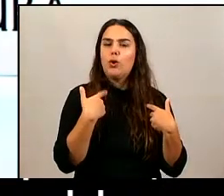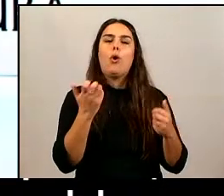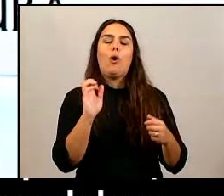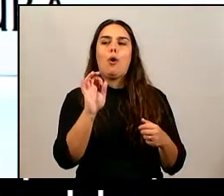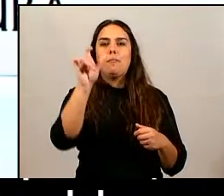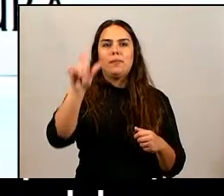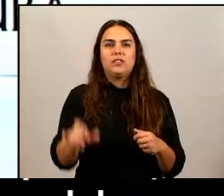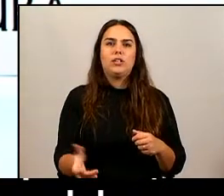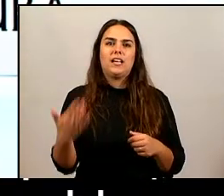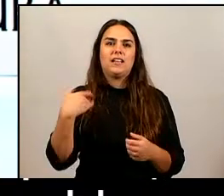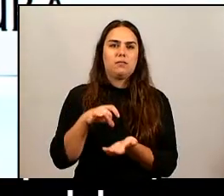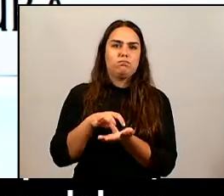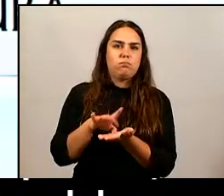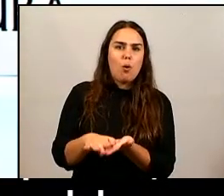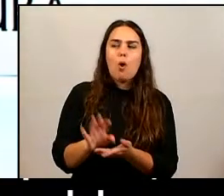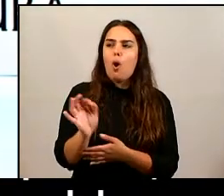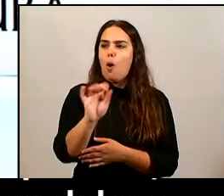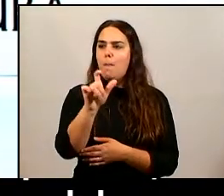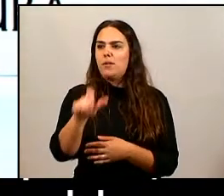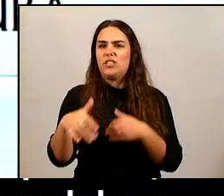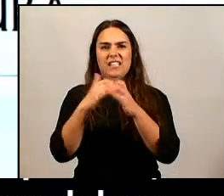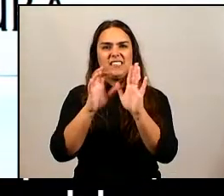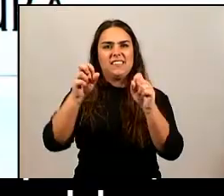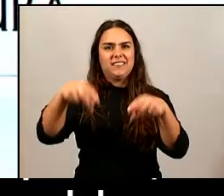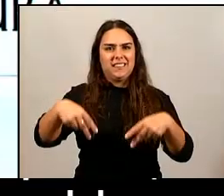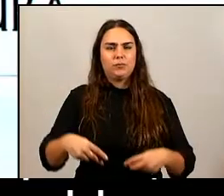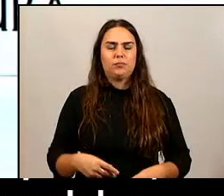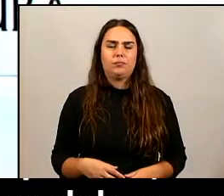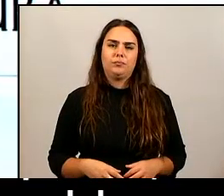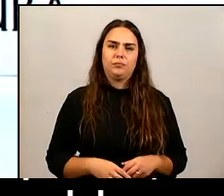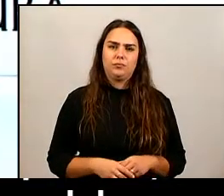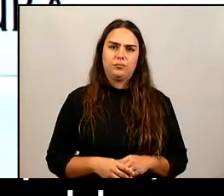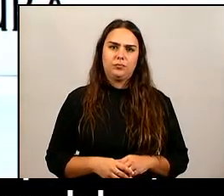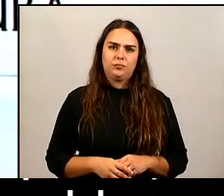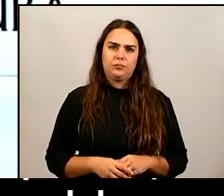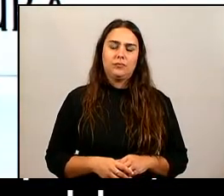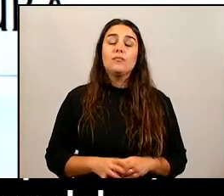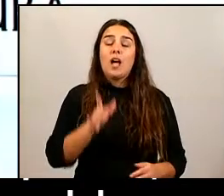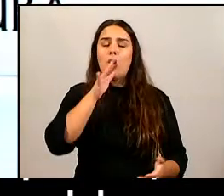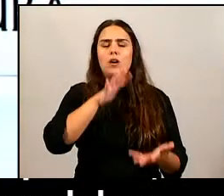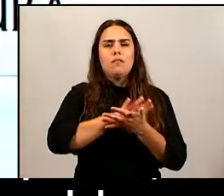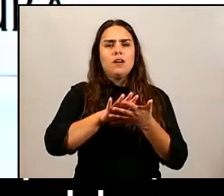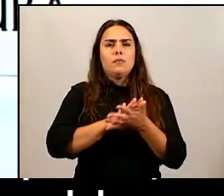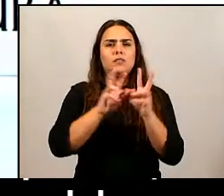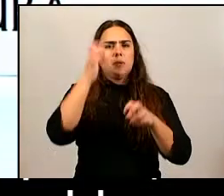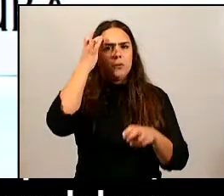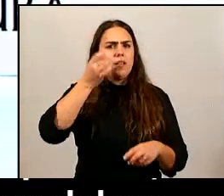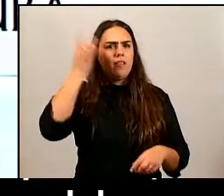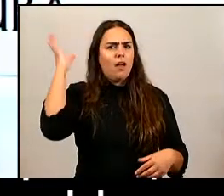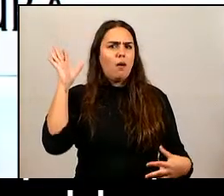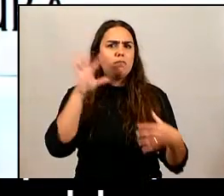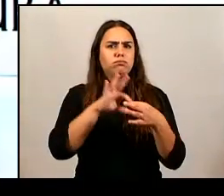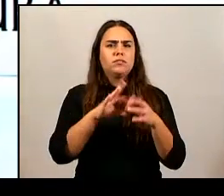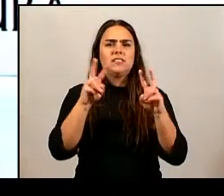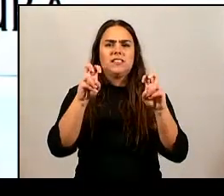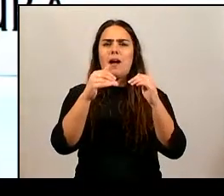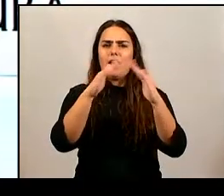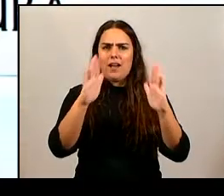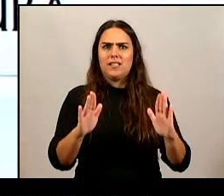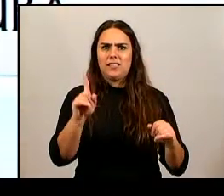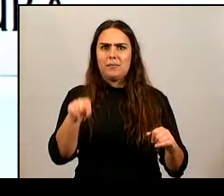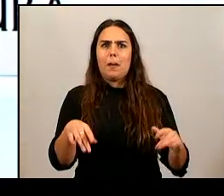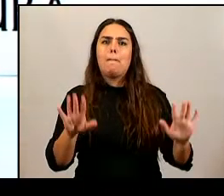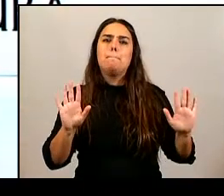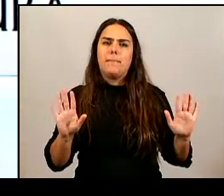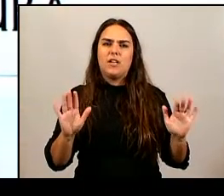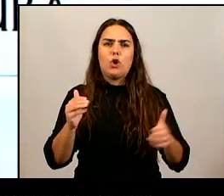sido desahuciadas y personas sin hogar. Y hablamos ahora de otra iniciativa relacionada con la vivienda, pero dentro de